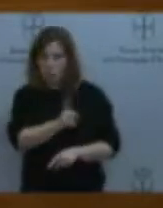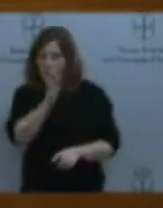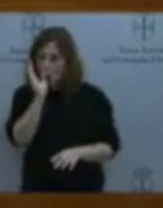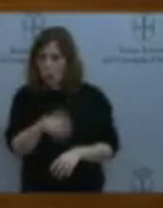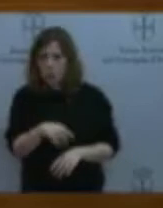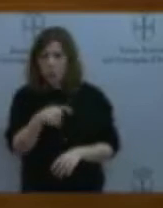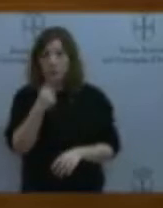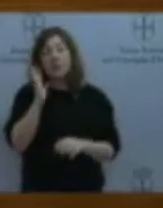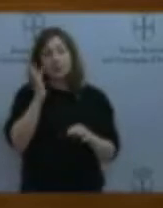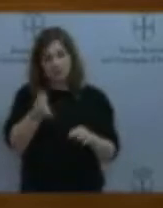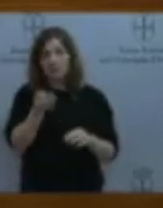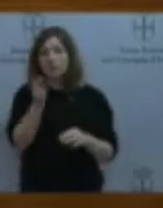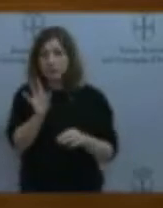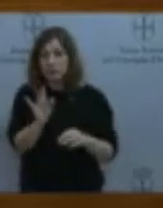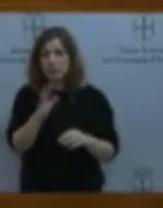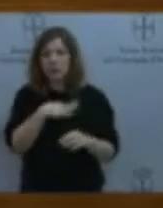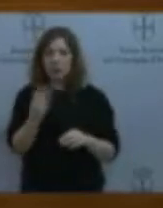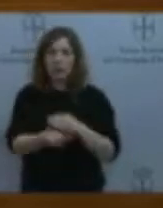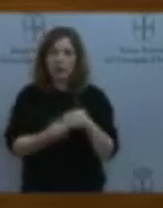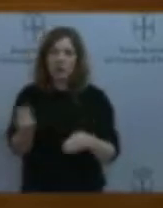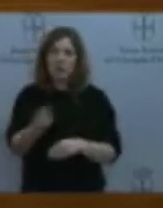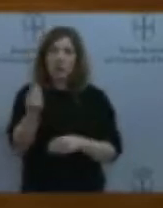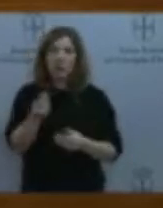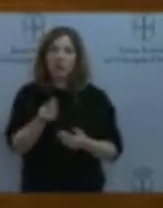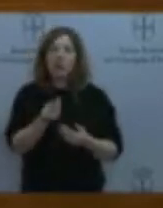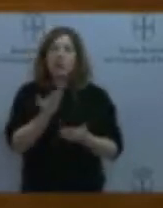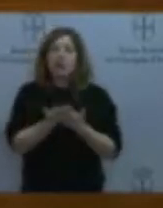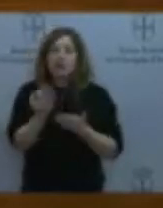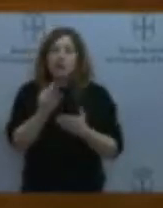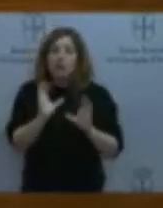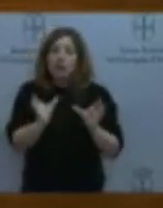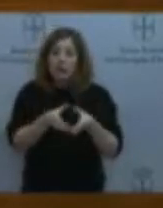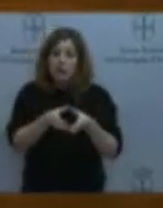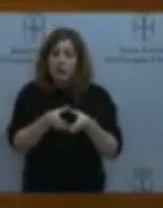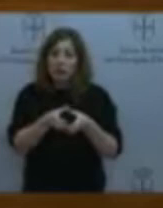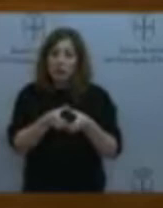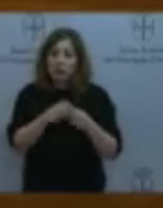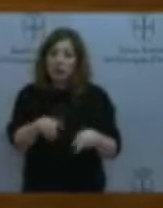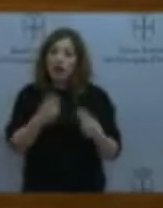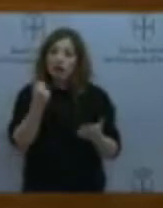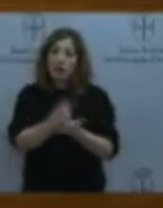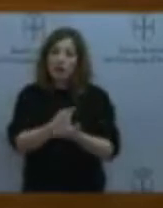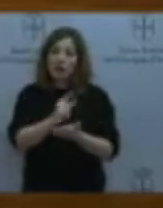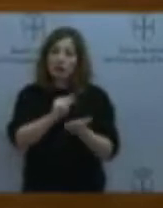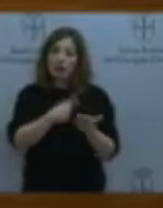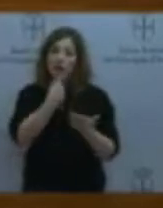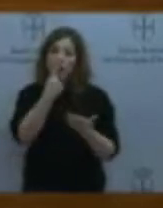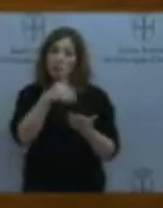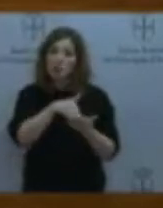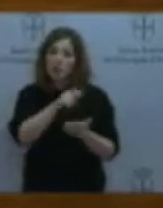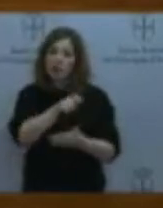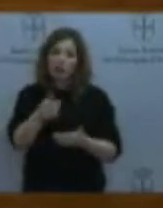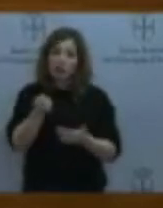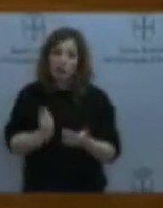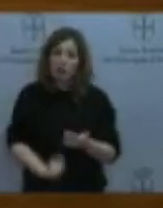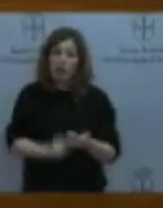se pueda hacer mejor. Y le proponemos reforzar la plantilla estructural con la contratación de 1000 profesionales, porque ya hay